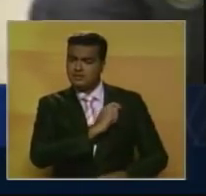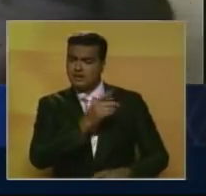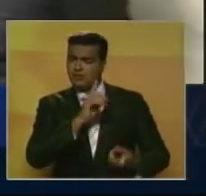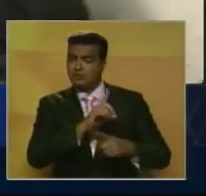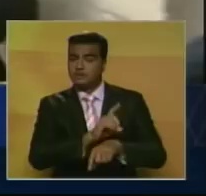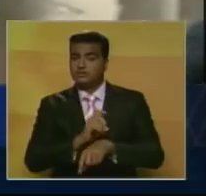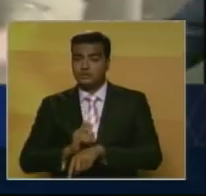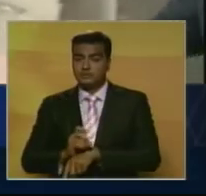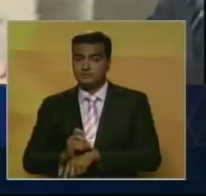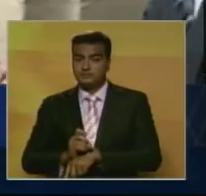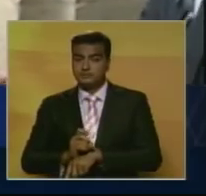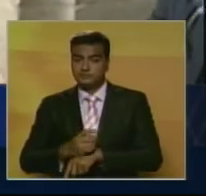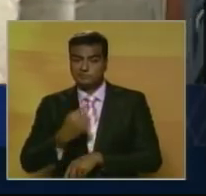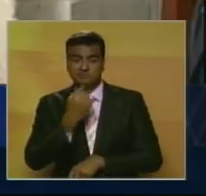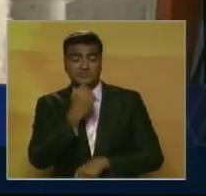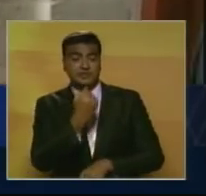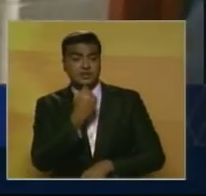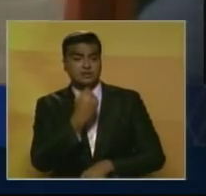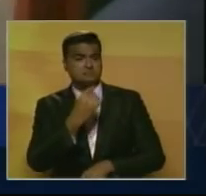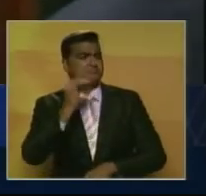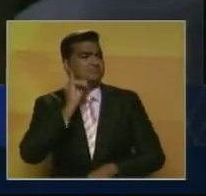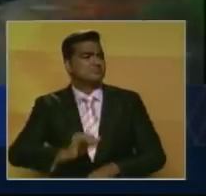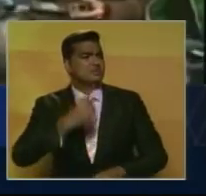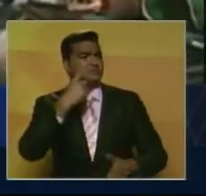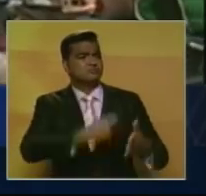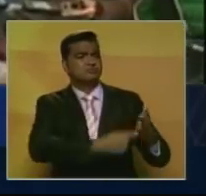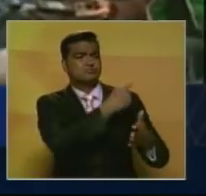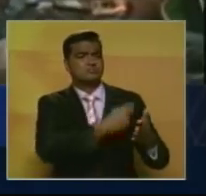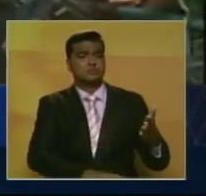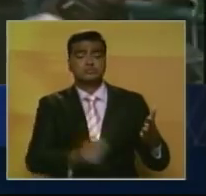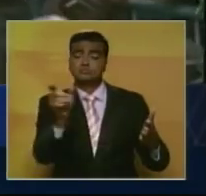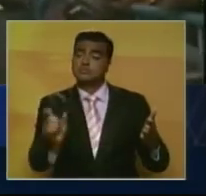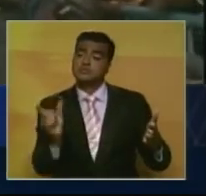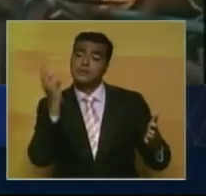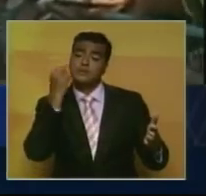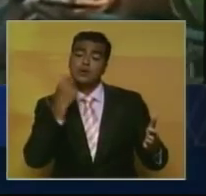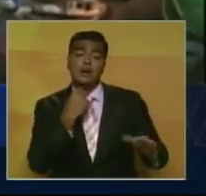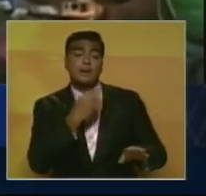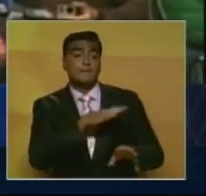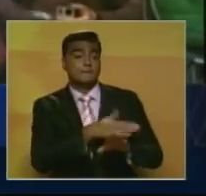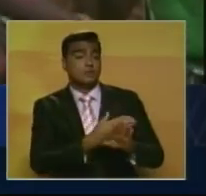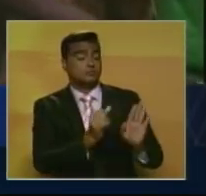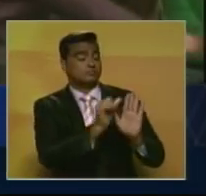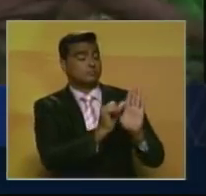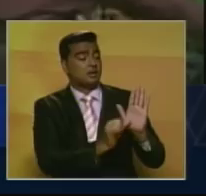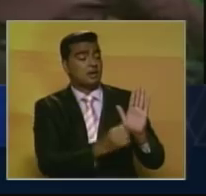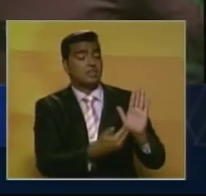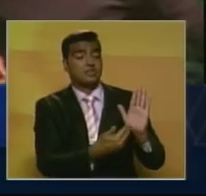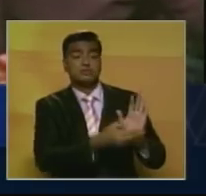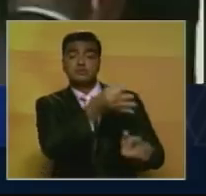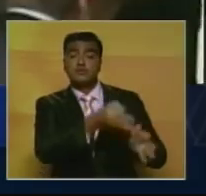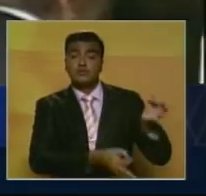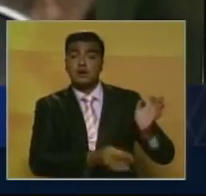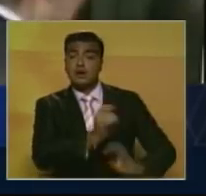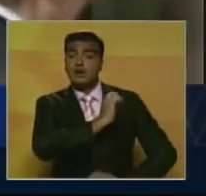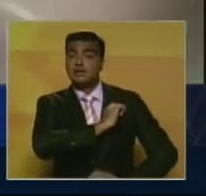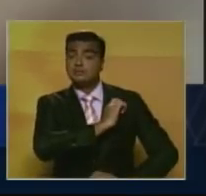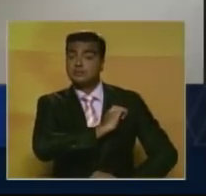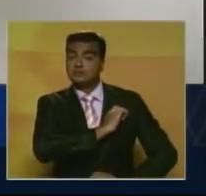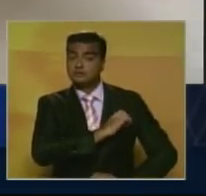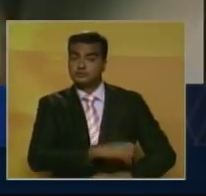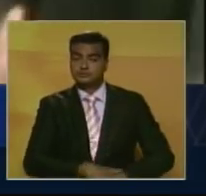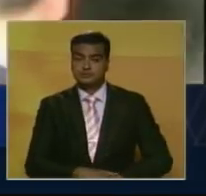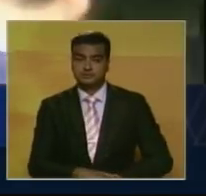horas, Silva subrayó que reclama la exoneración de la infanta por la jurisprudencia consolidada del Tribunal Supremo Español en